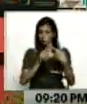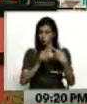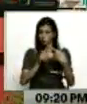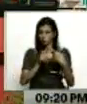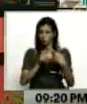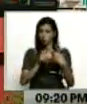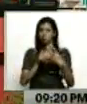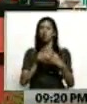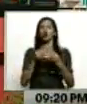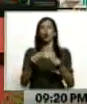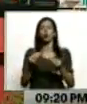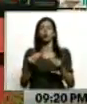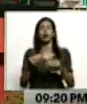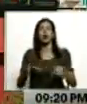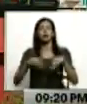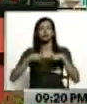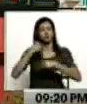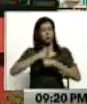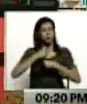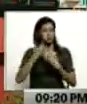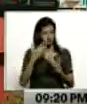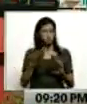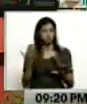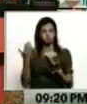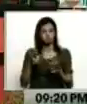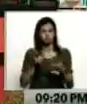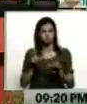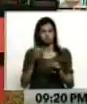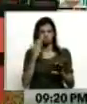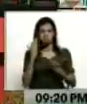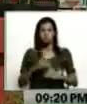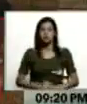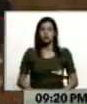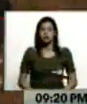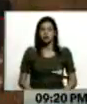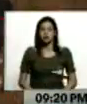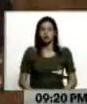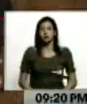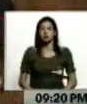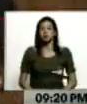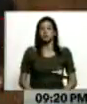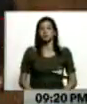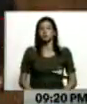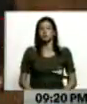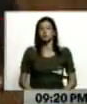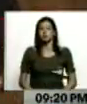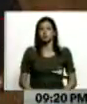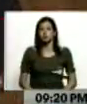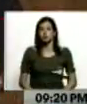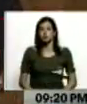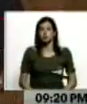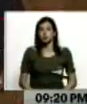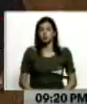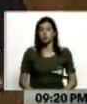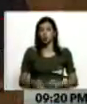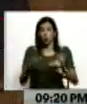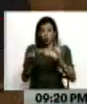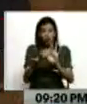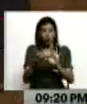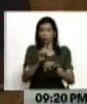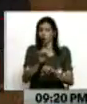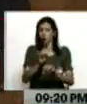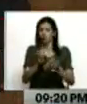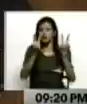segundo Cómo Debemos enfrentar esa tarea mándelo ahora así el hecho de la unidad no es solo un